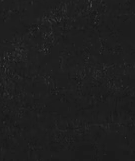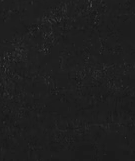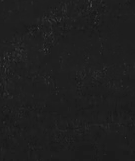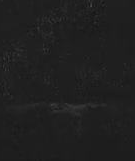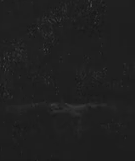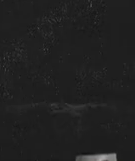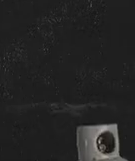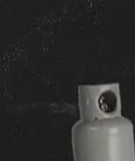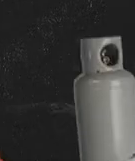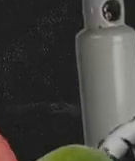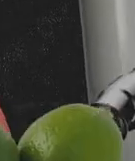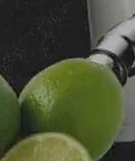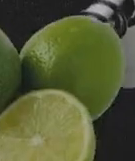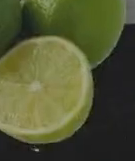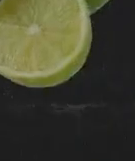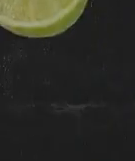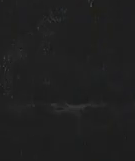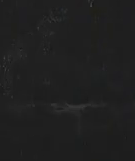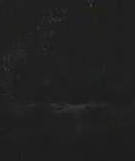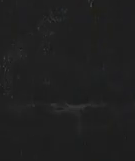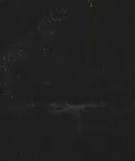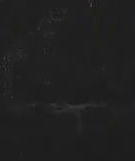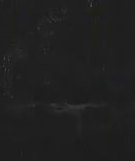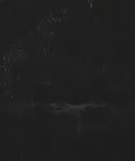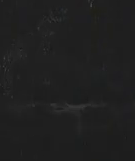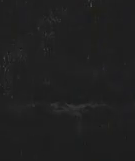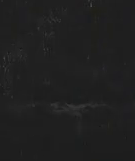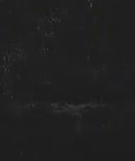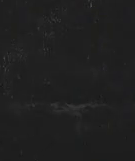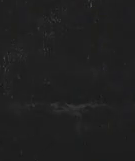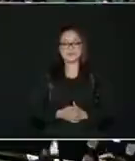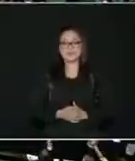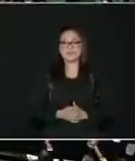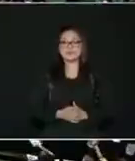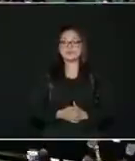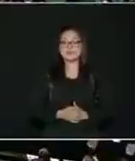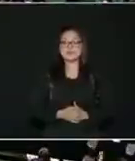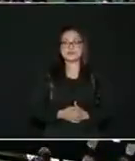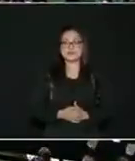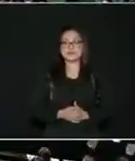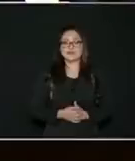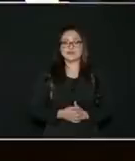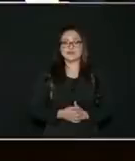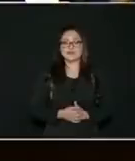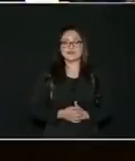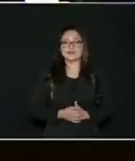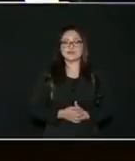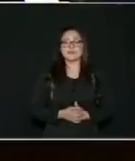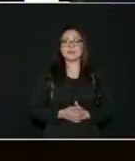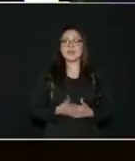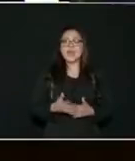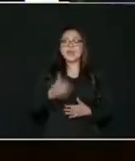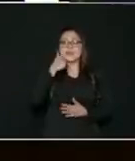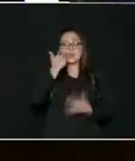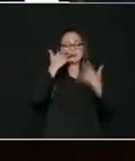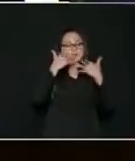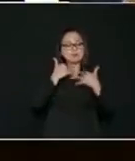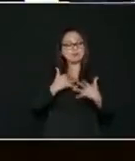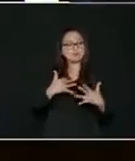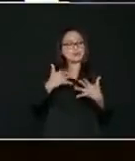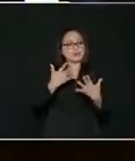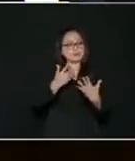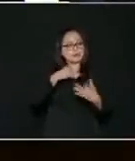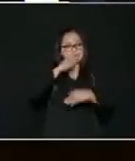Hace cuatro años y digo Bueno más Cómo ha subido el precio de las cosas tampoco que se oiga bien y que soy de